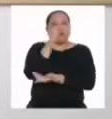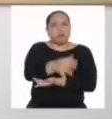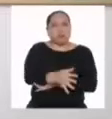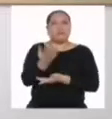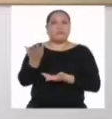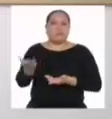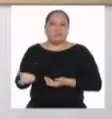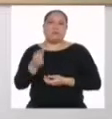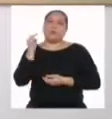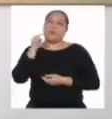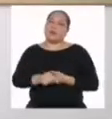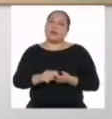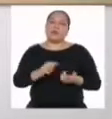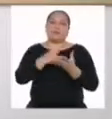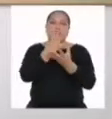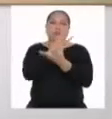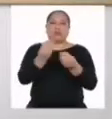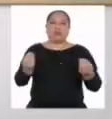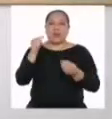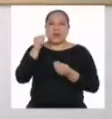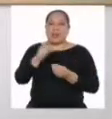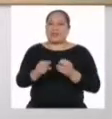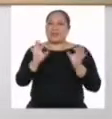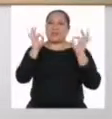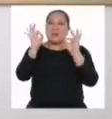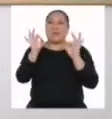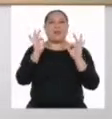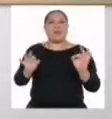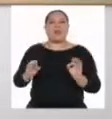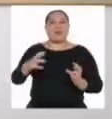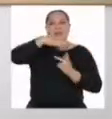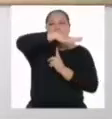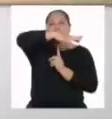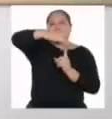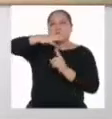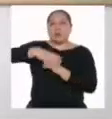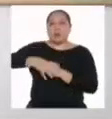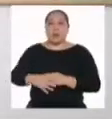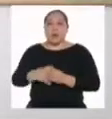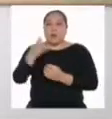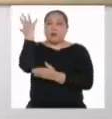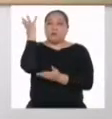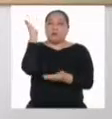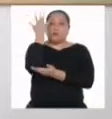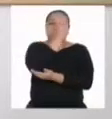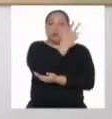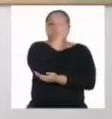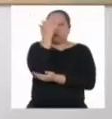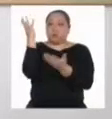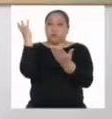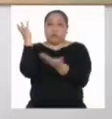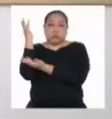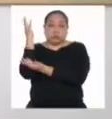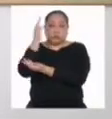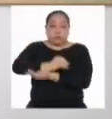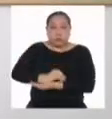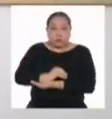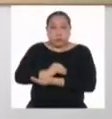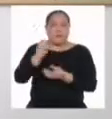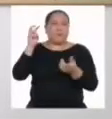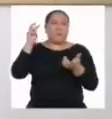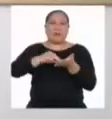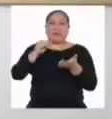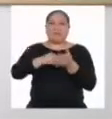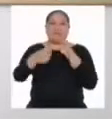en jaque al equilibrio medioambiental. Mientras menos bosques vayan quedando en nuestro planeta,